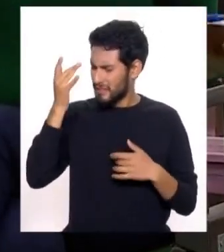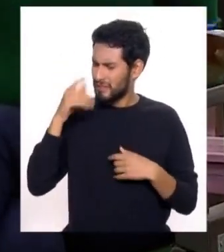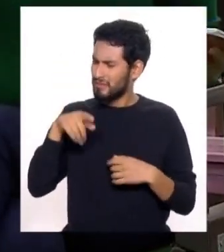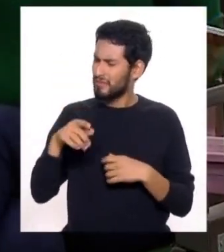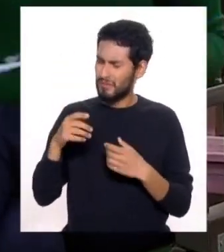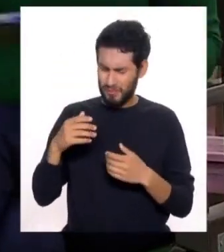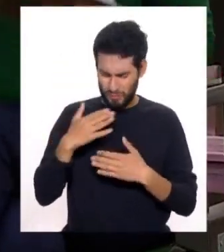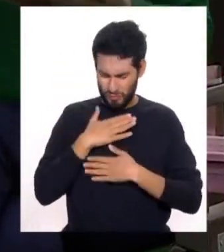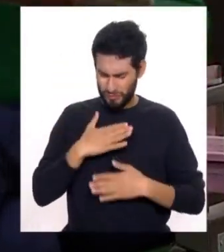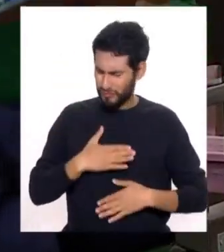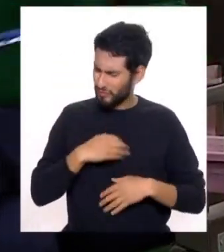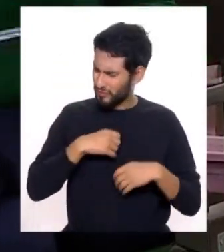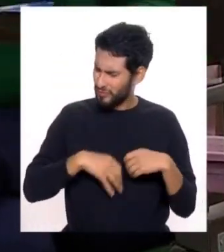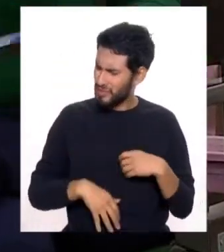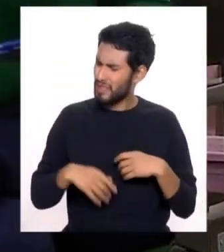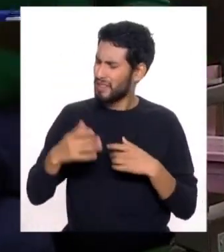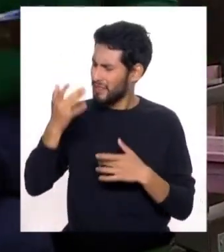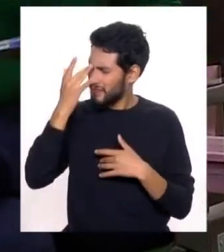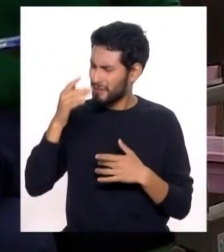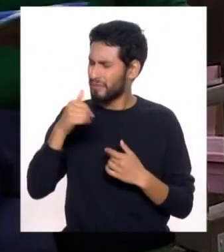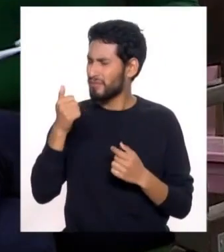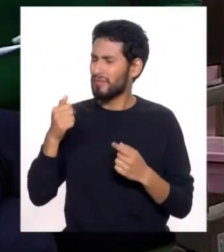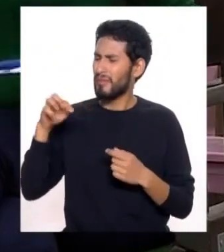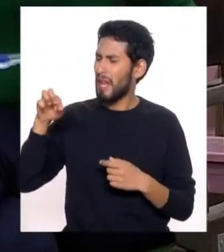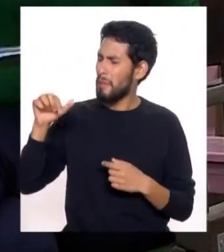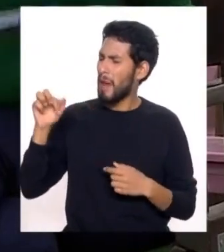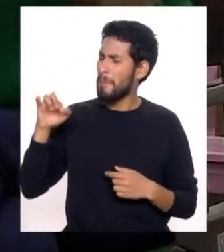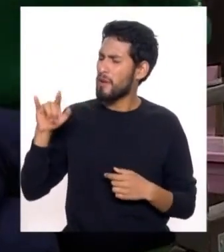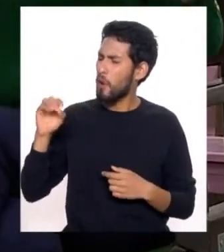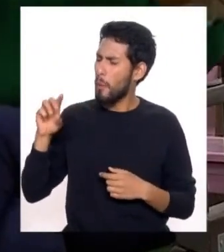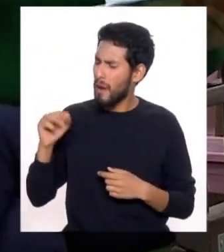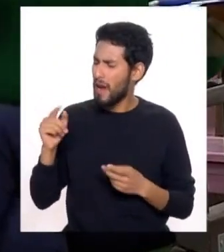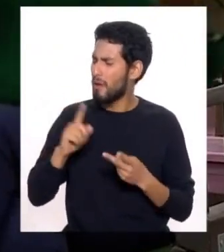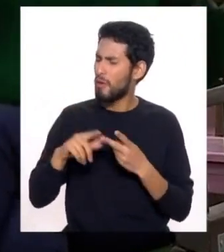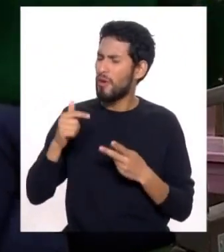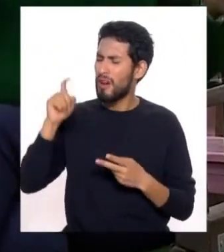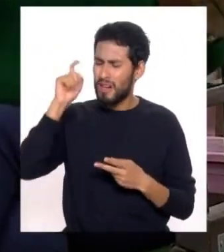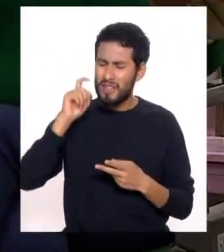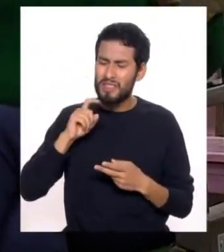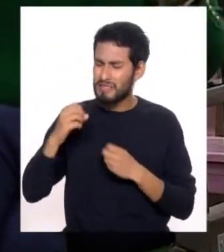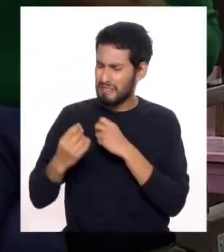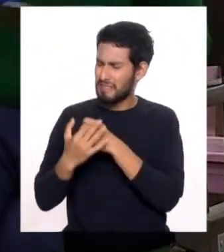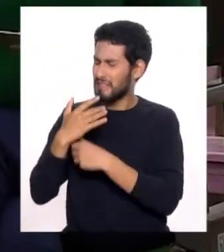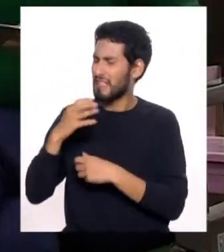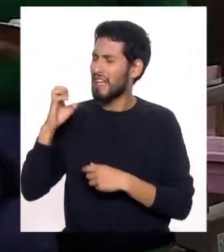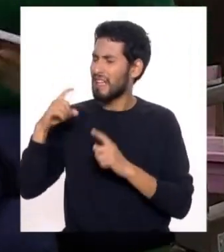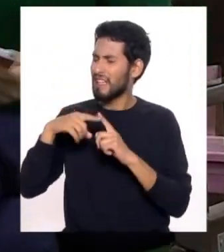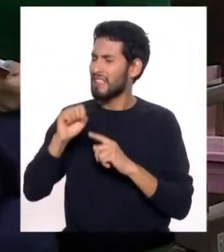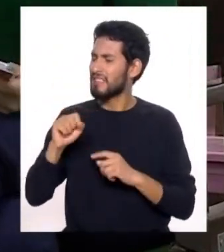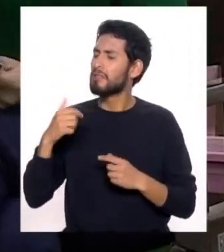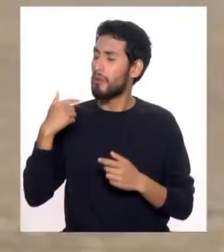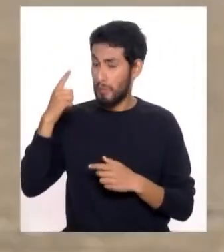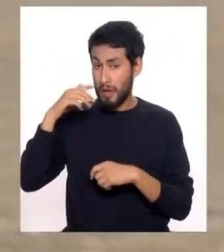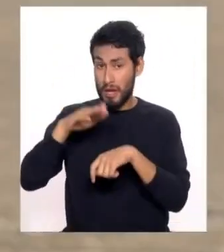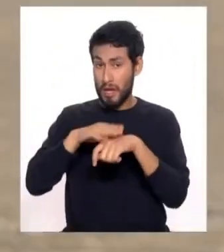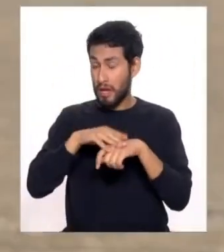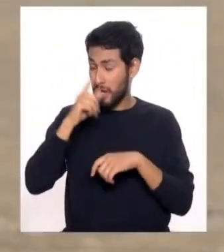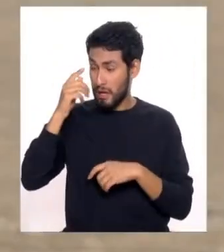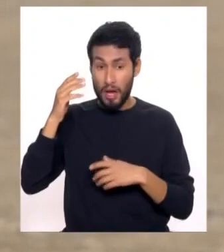virus de papiloma humano o de otra enfermedad ETS de transmisión sexual para que el público escuche y esté alerta? De